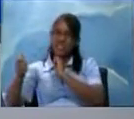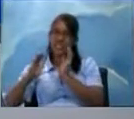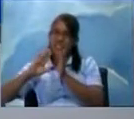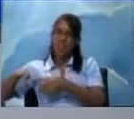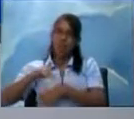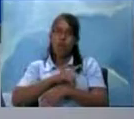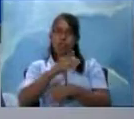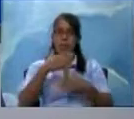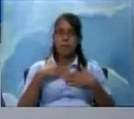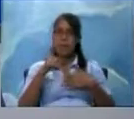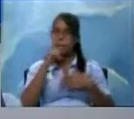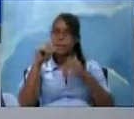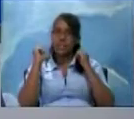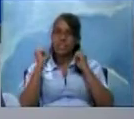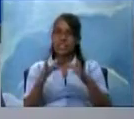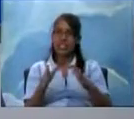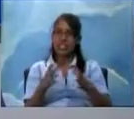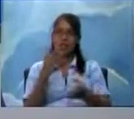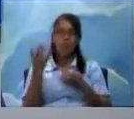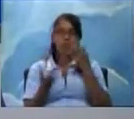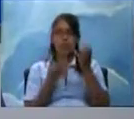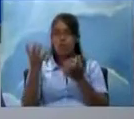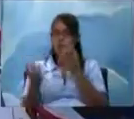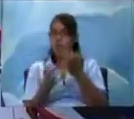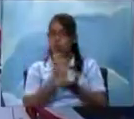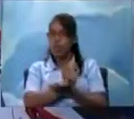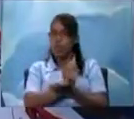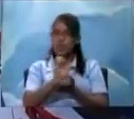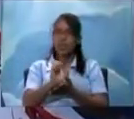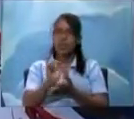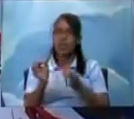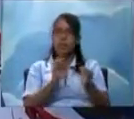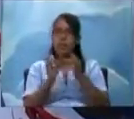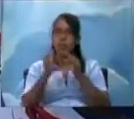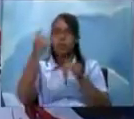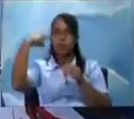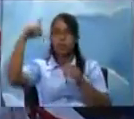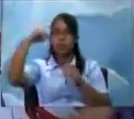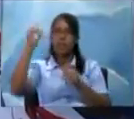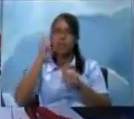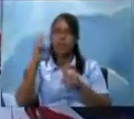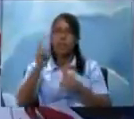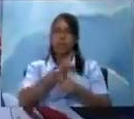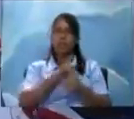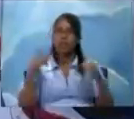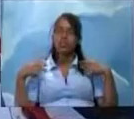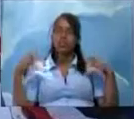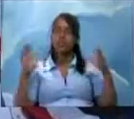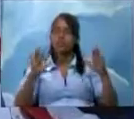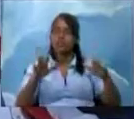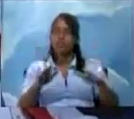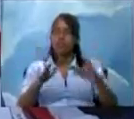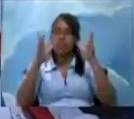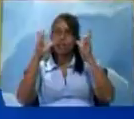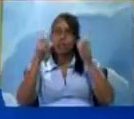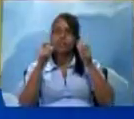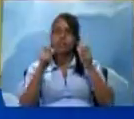mí, malditos, al fuego eterno preparado para el diablo y sus ángeles.